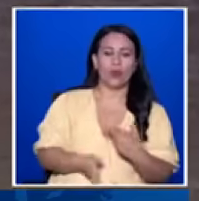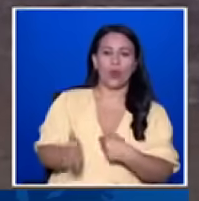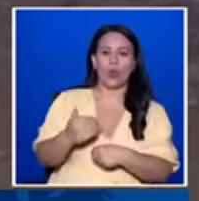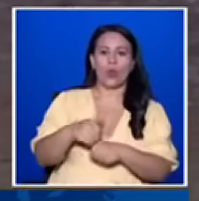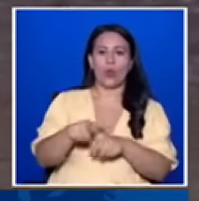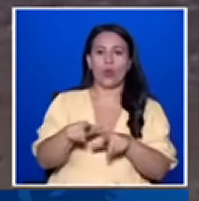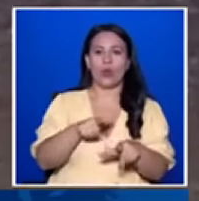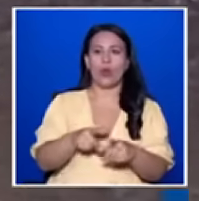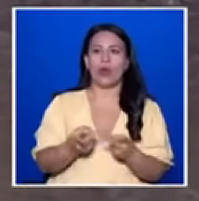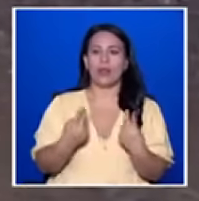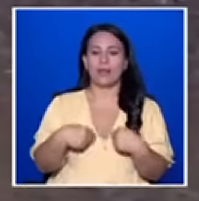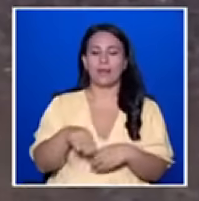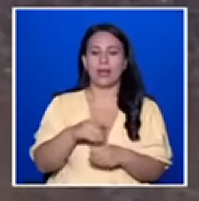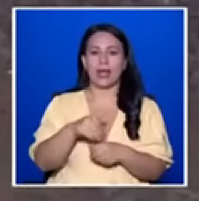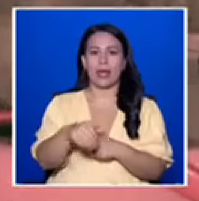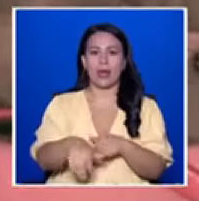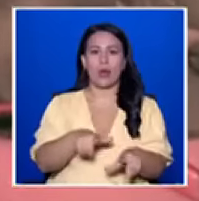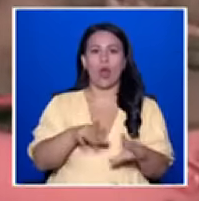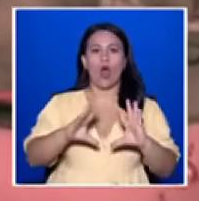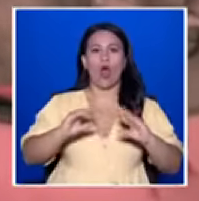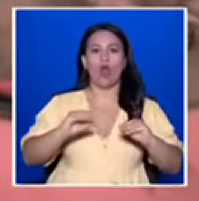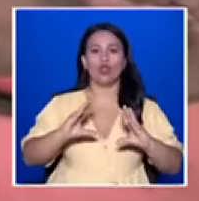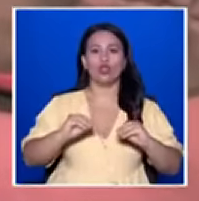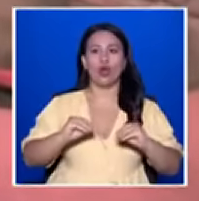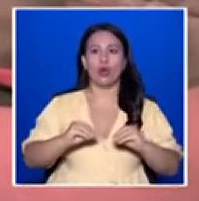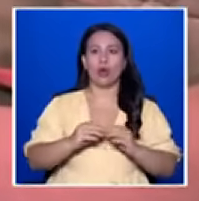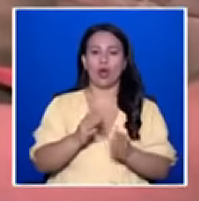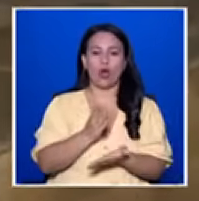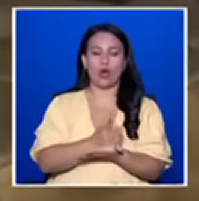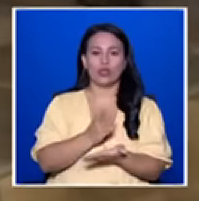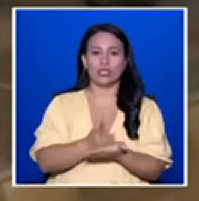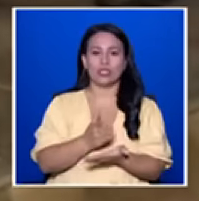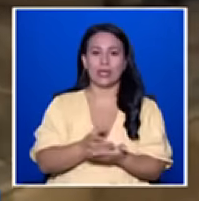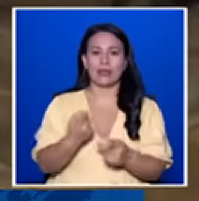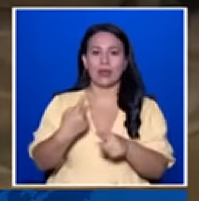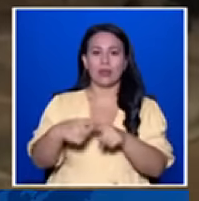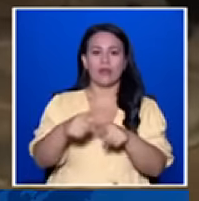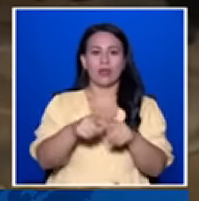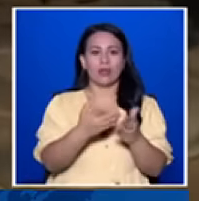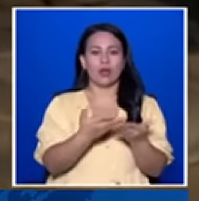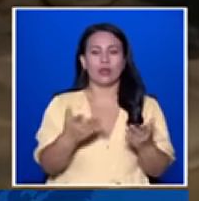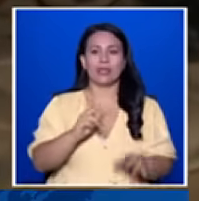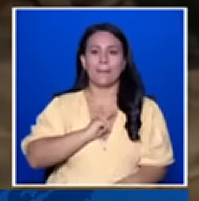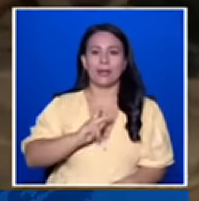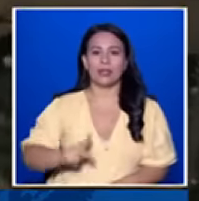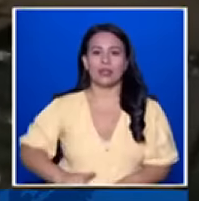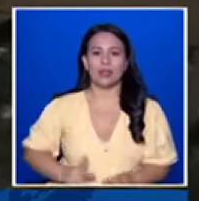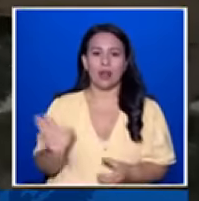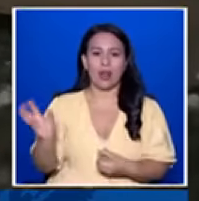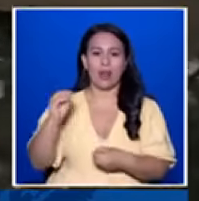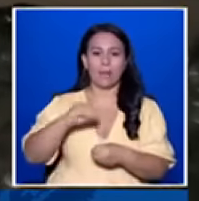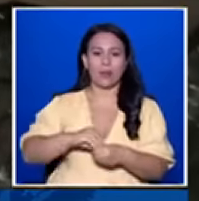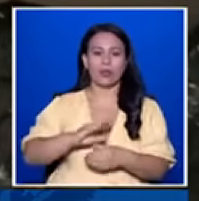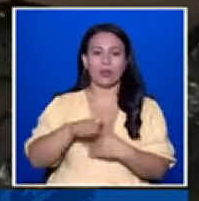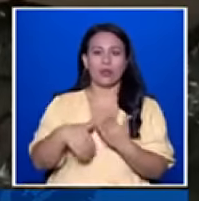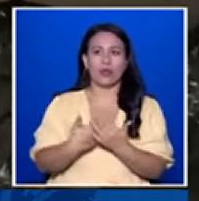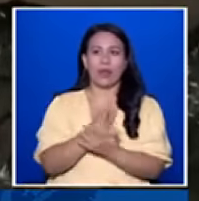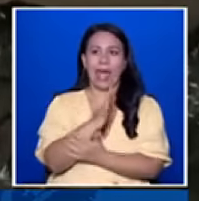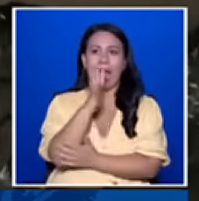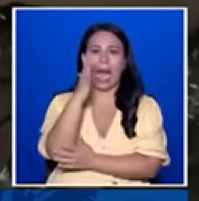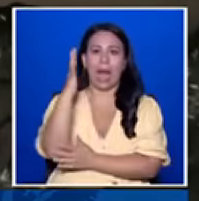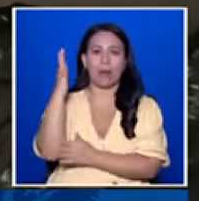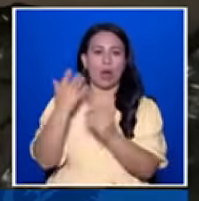públicos. En el lugar había colchones, utensilios de cocina y demás objetos personales colocados hasta en medio de las ramas